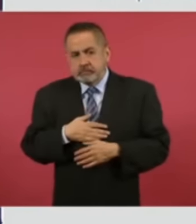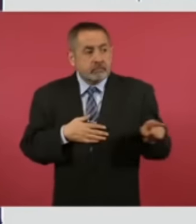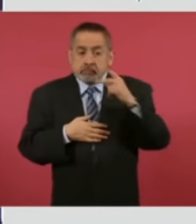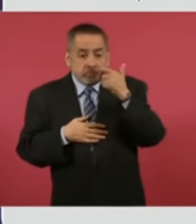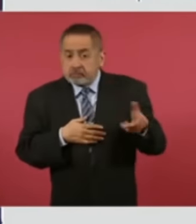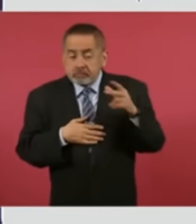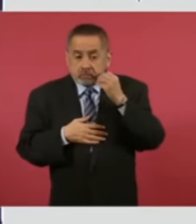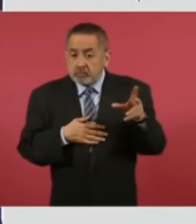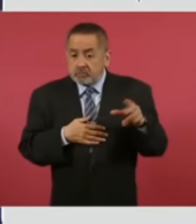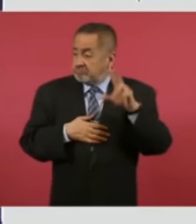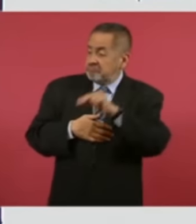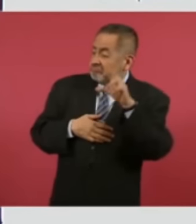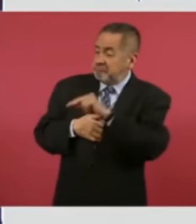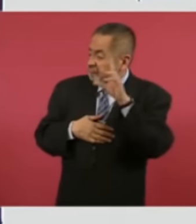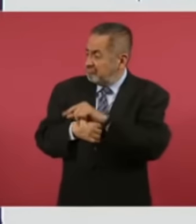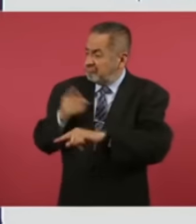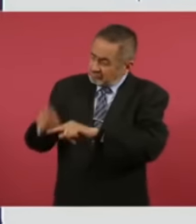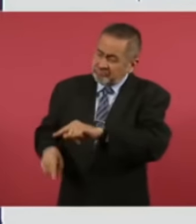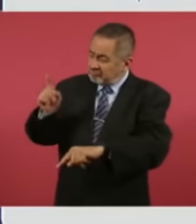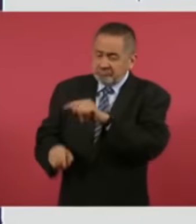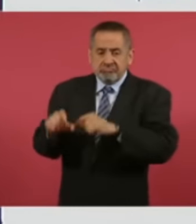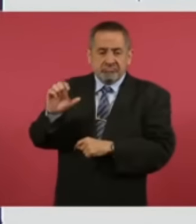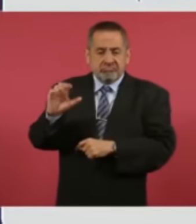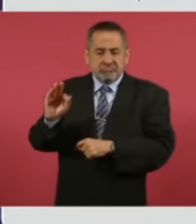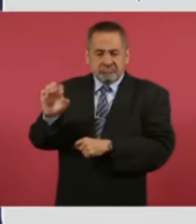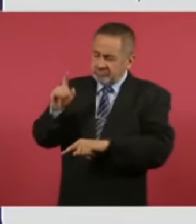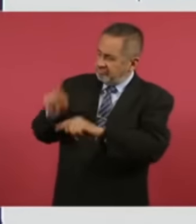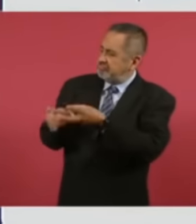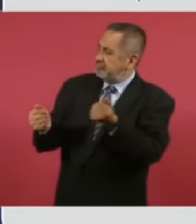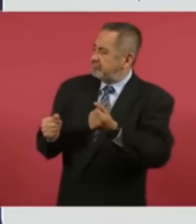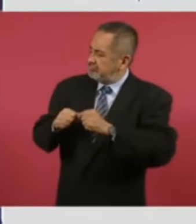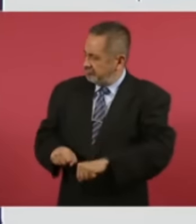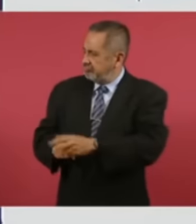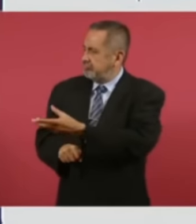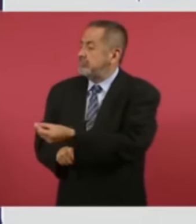eso. Quieren que desaparezca la Comisión Federal de Electricidad para que ellos puedan